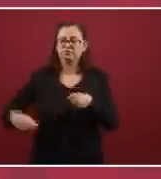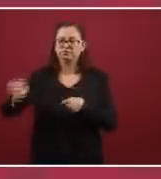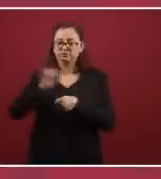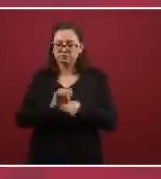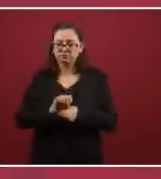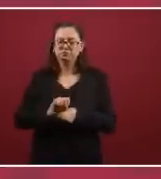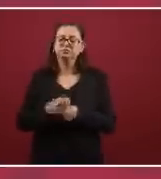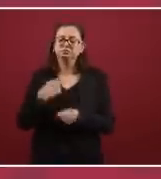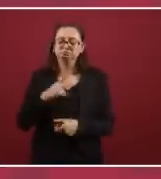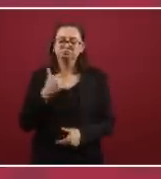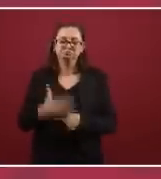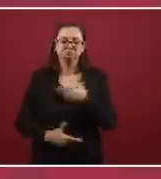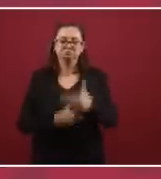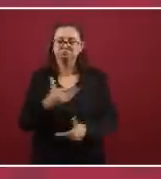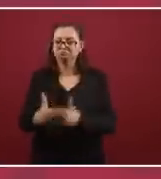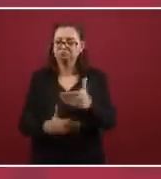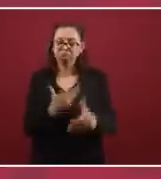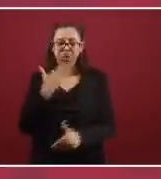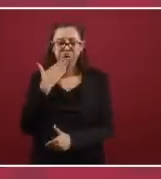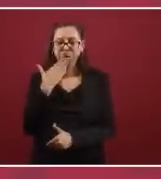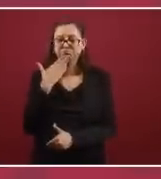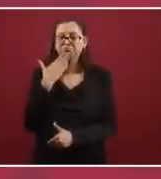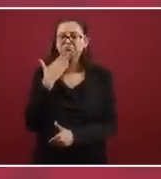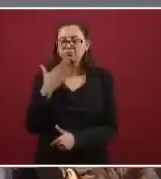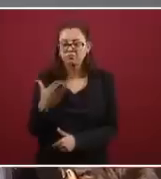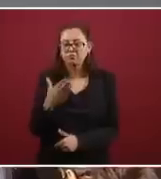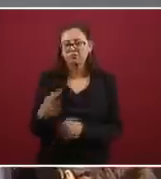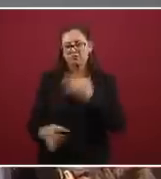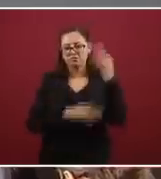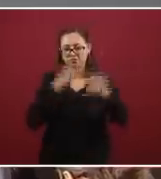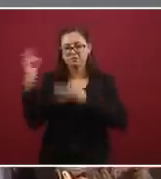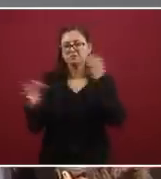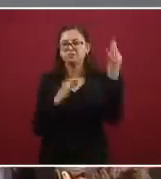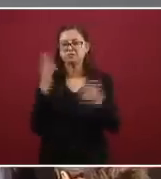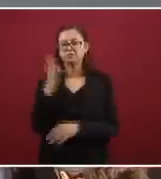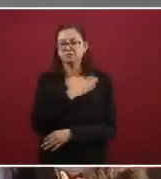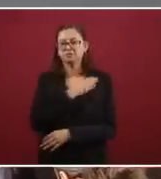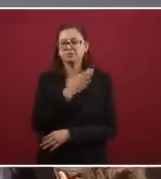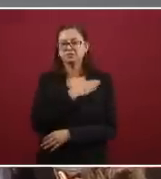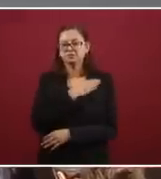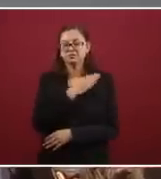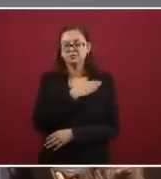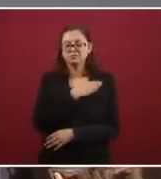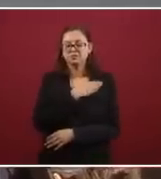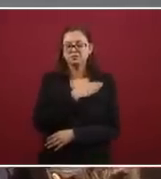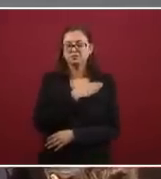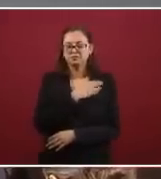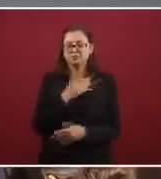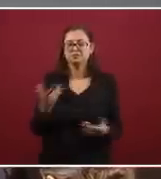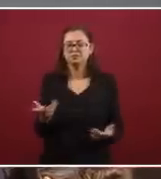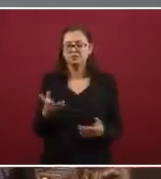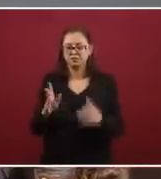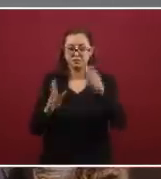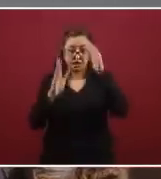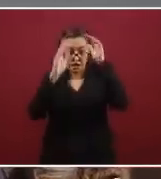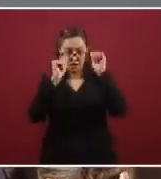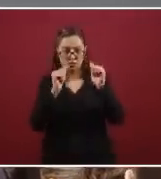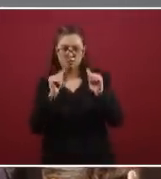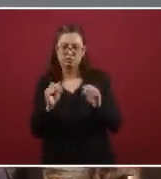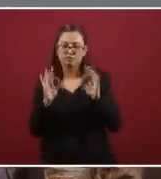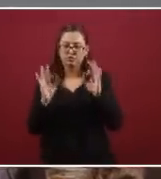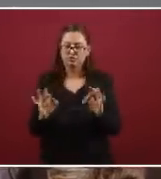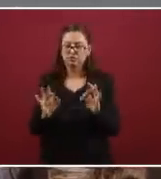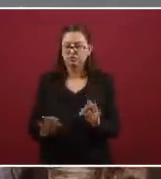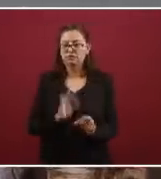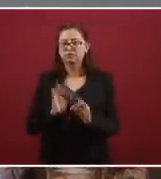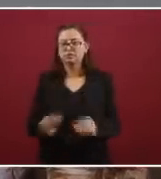bien, muy bien. Es una buena noticia que se llegue a un arreglo sobre este tema.